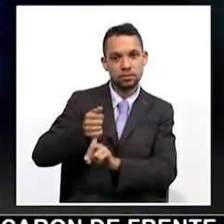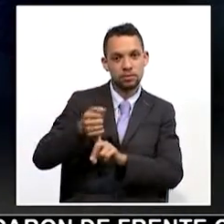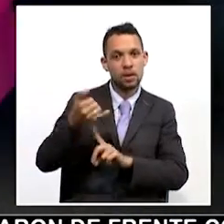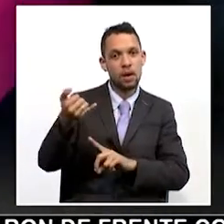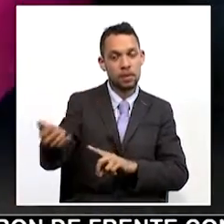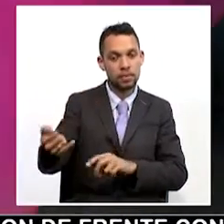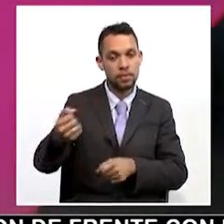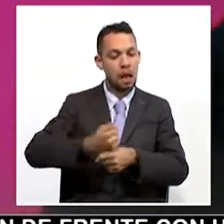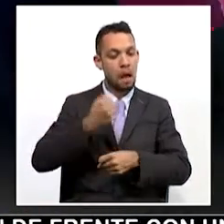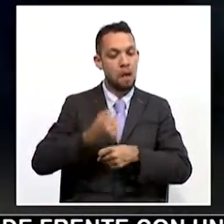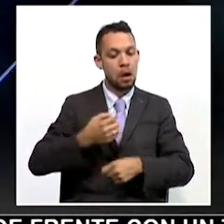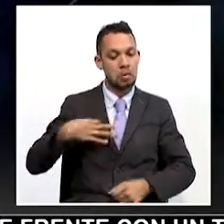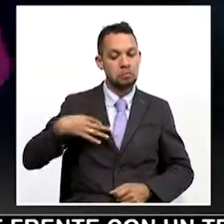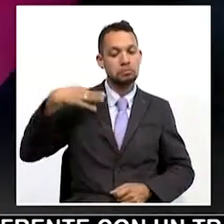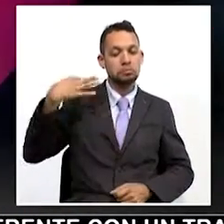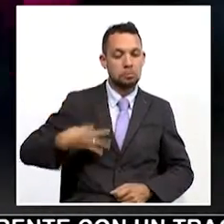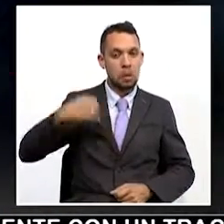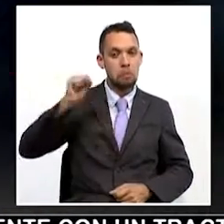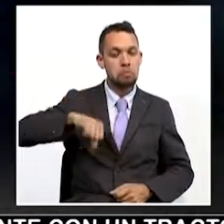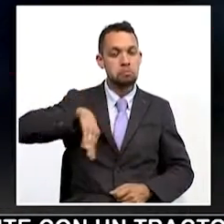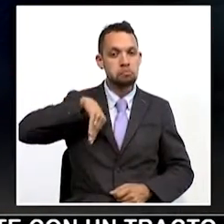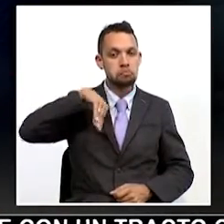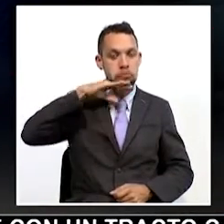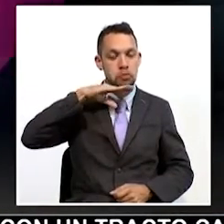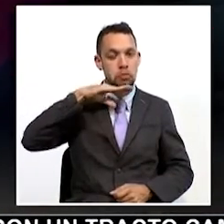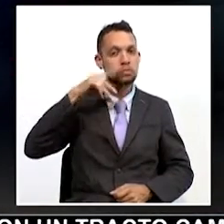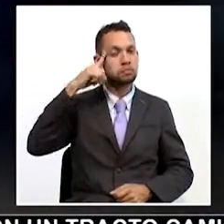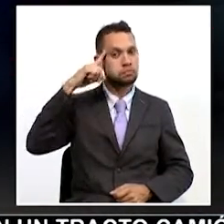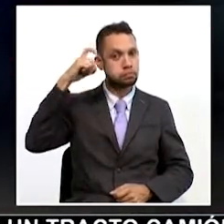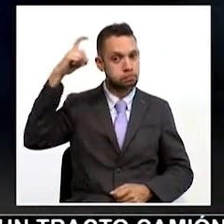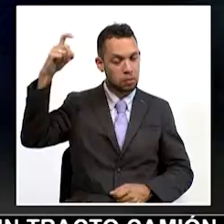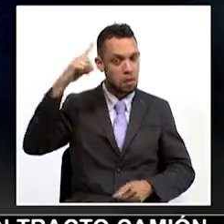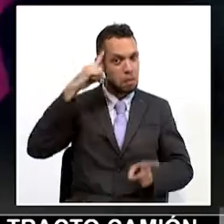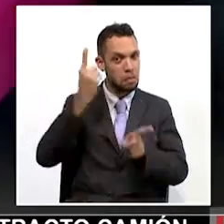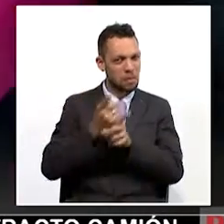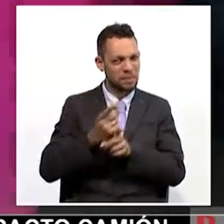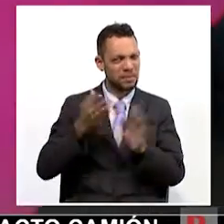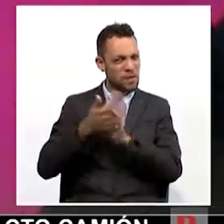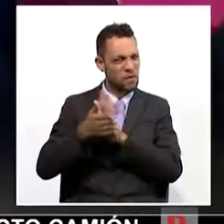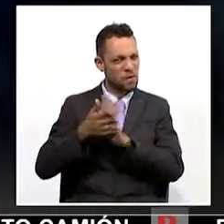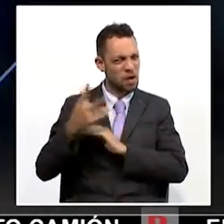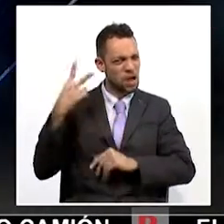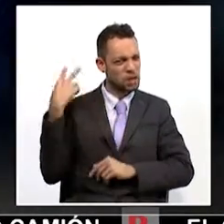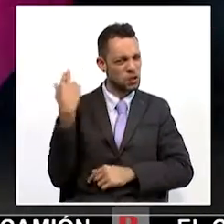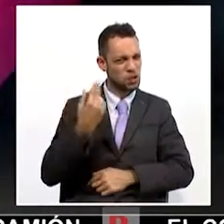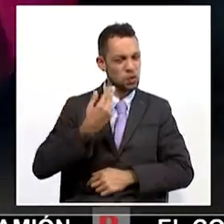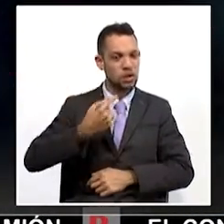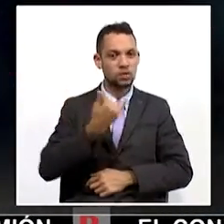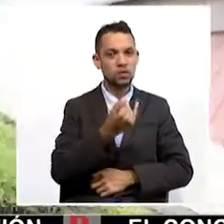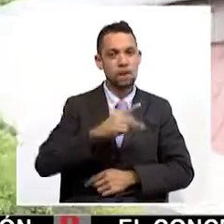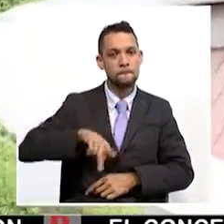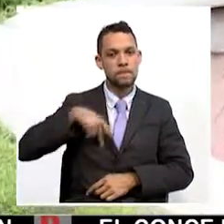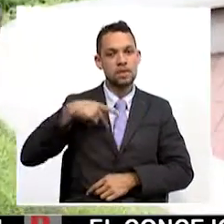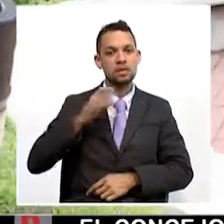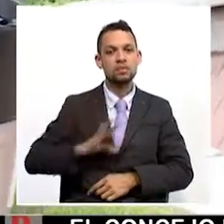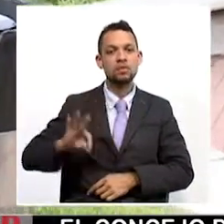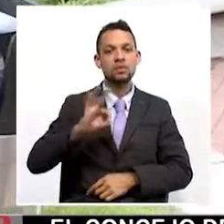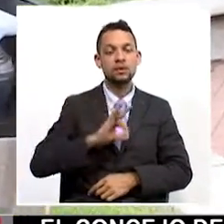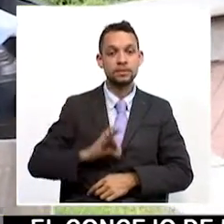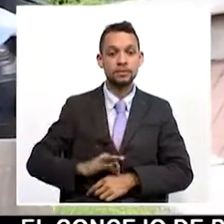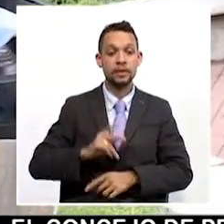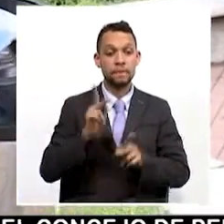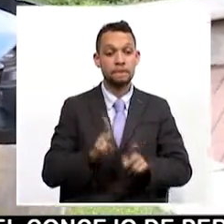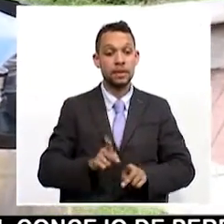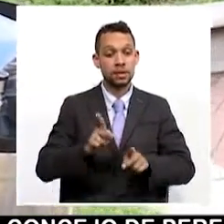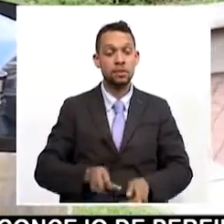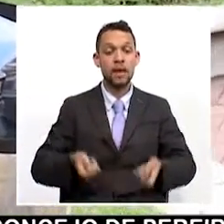trabajando honradamente también se consiguen sueños. En Crónicas Telecafé Noticias, una historia de vida. Los vendedores ambulantes